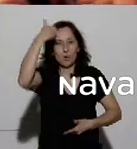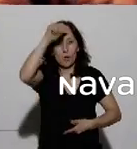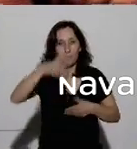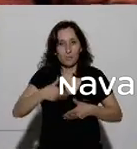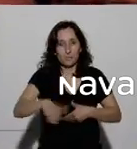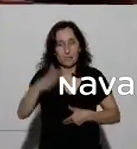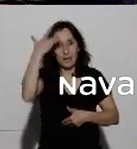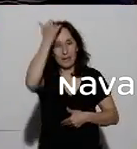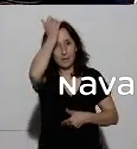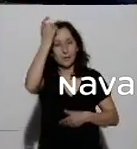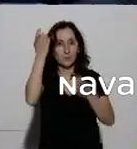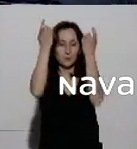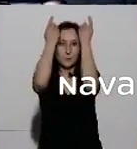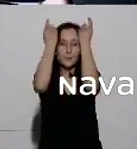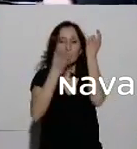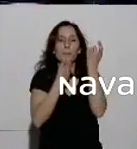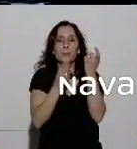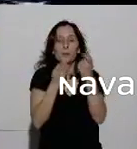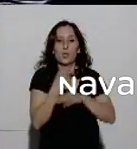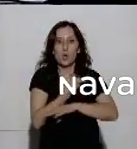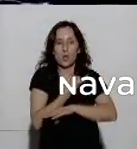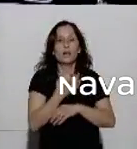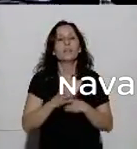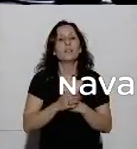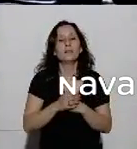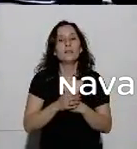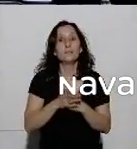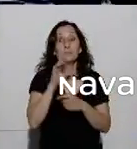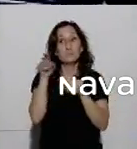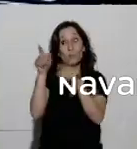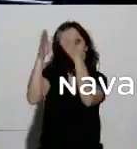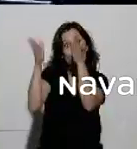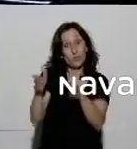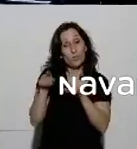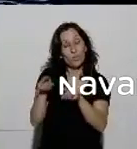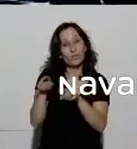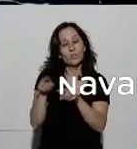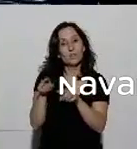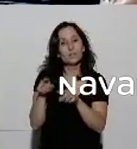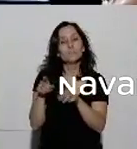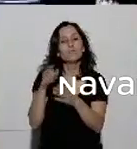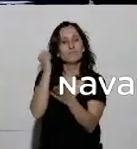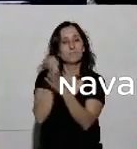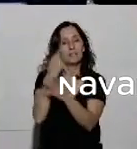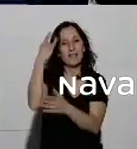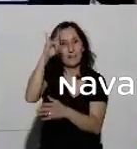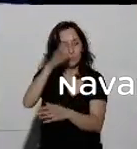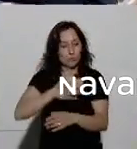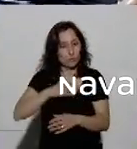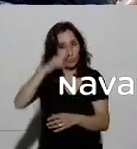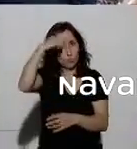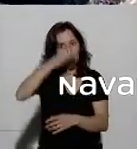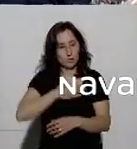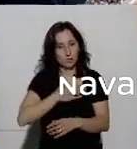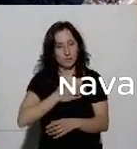cabra, con los cuernos y la barba de chivo, la cola. Eso, ese fauno, representa al demonio en nuestra cultura.